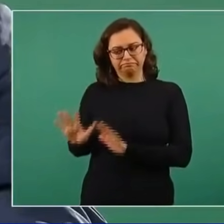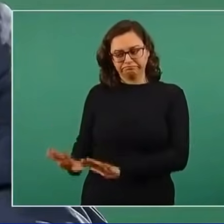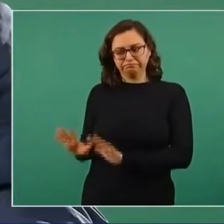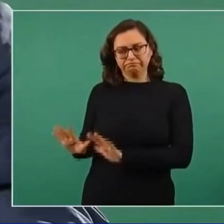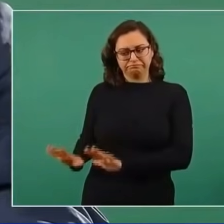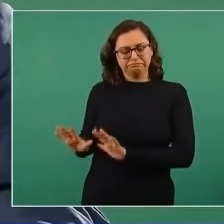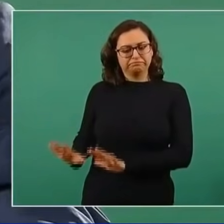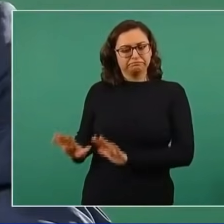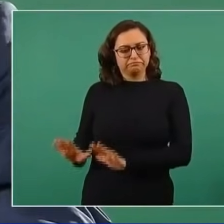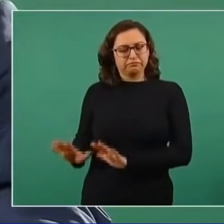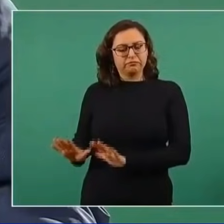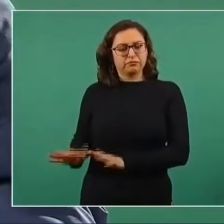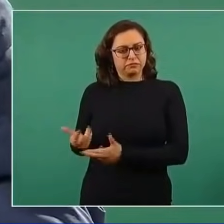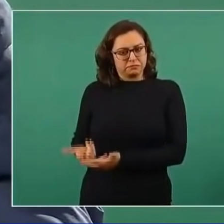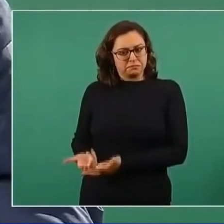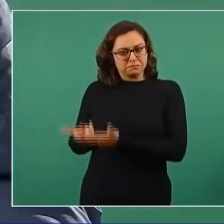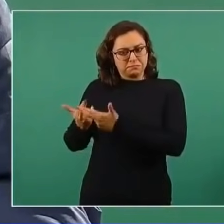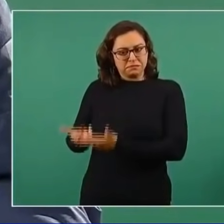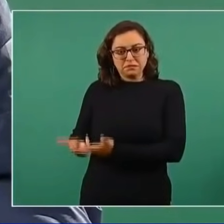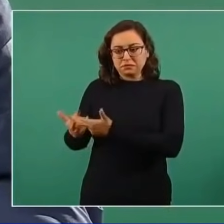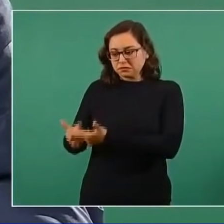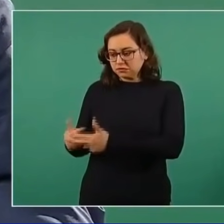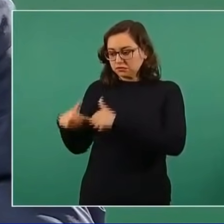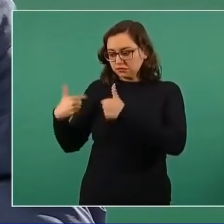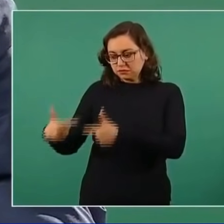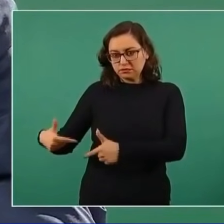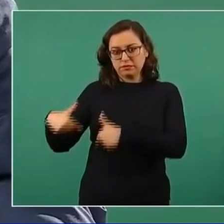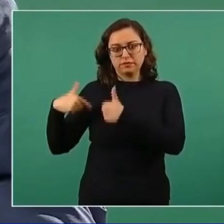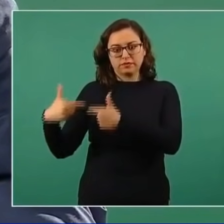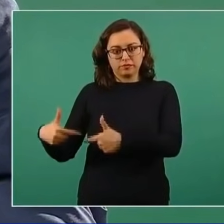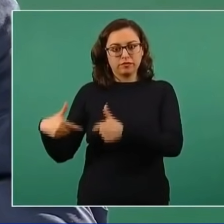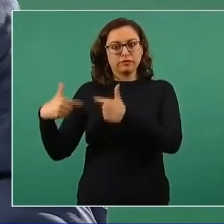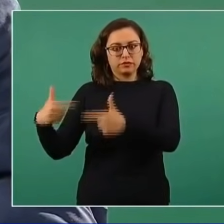Entonces es una forma también